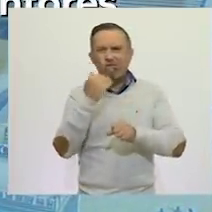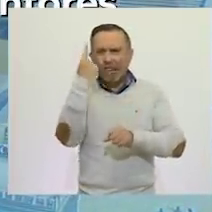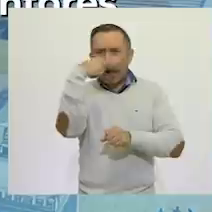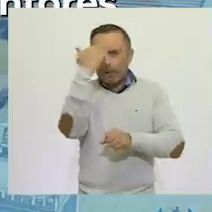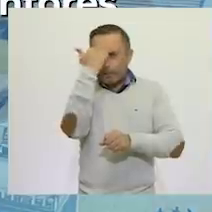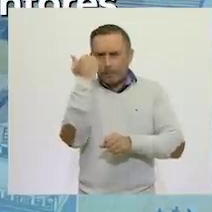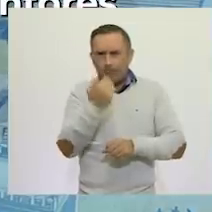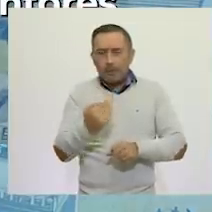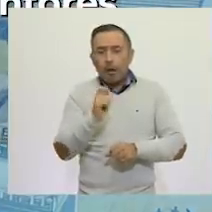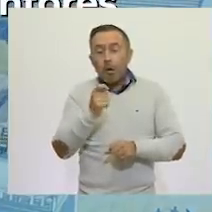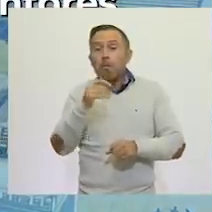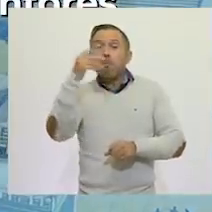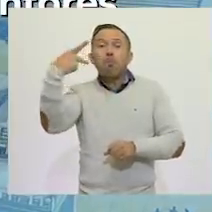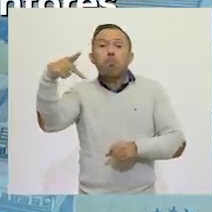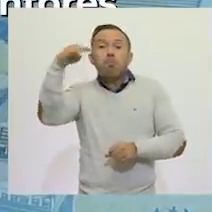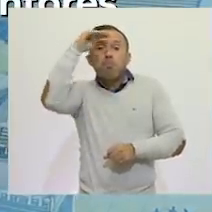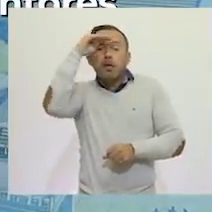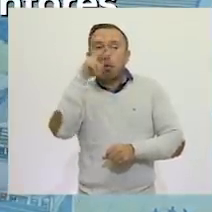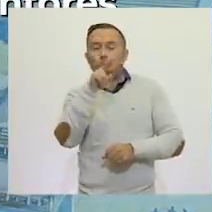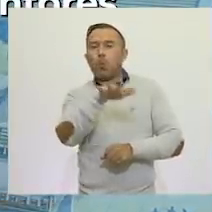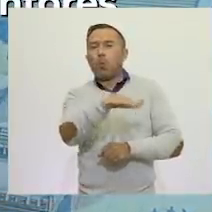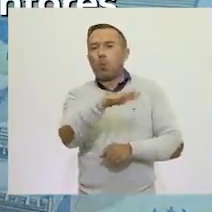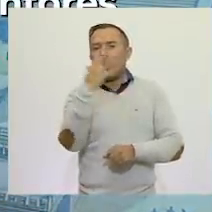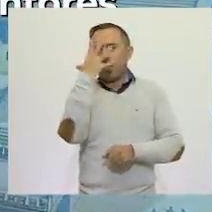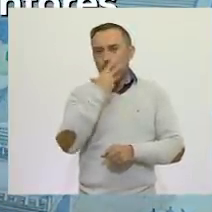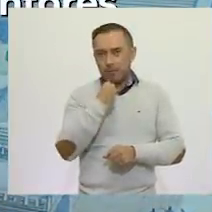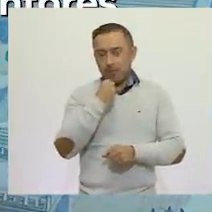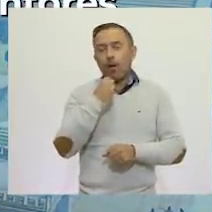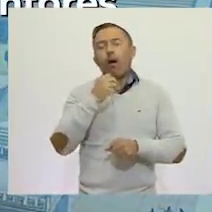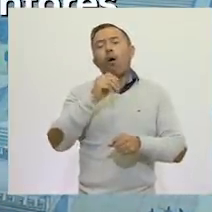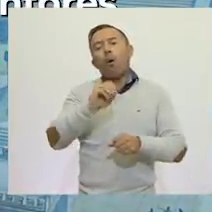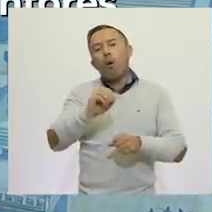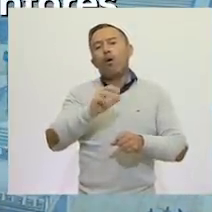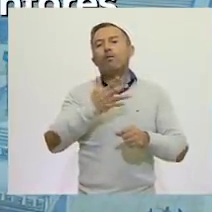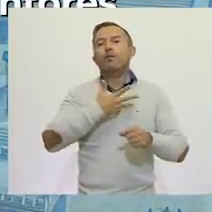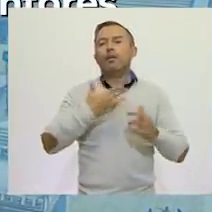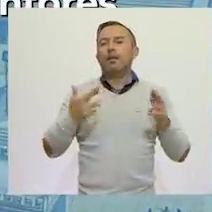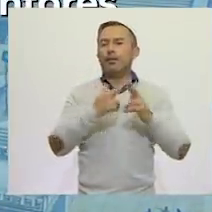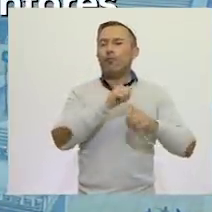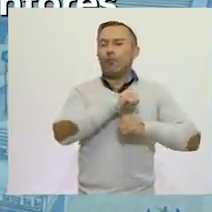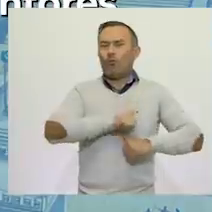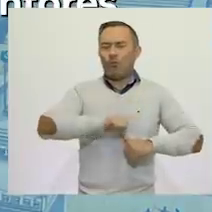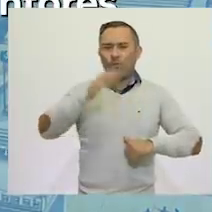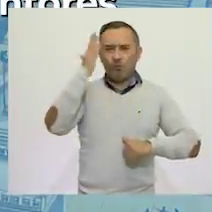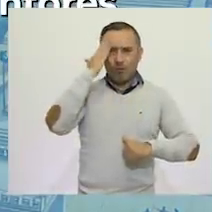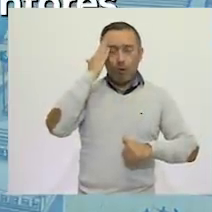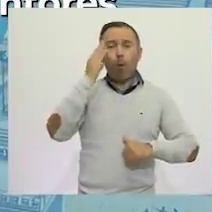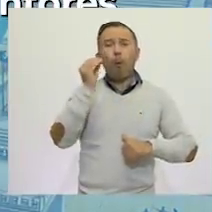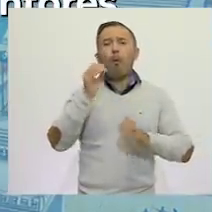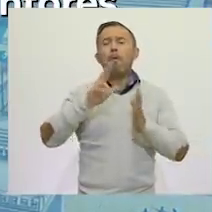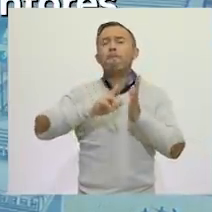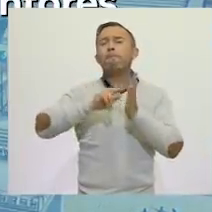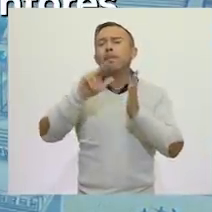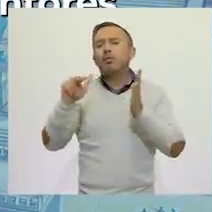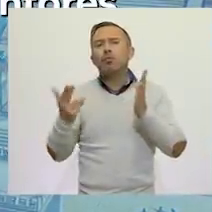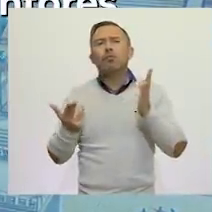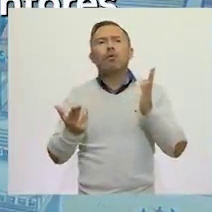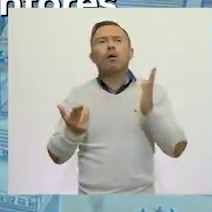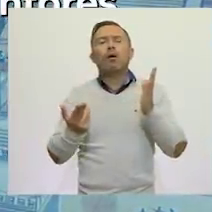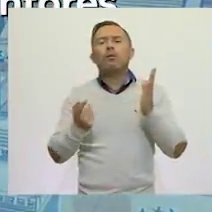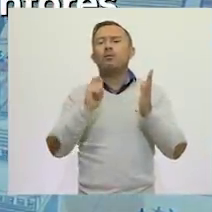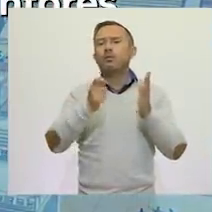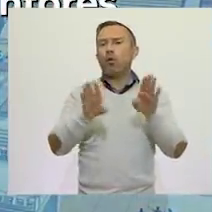bebés relacionados con los gobernantes sacerdotes, o pinturas que representaban situaciones que tenían que ver con la